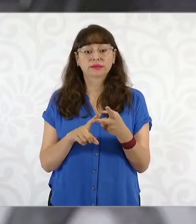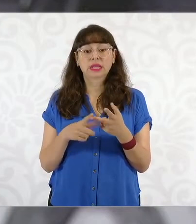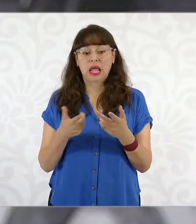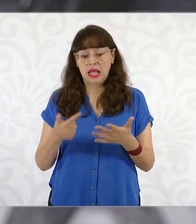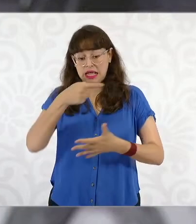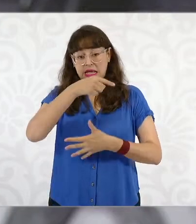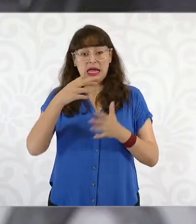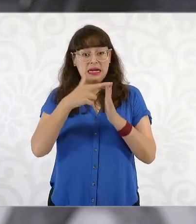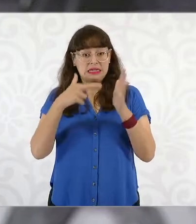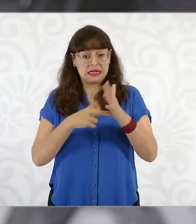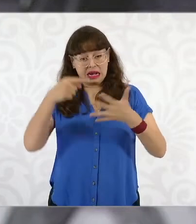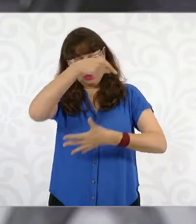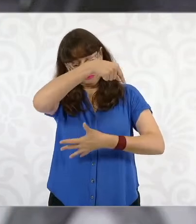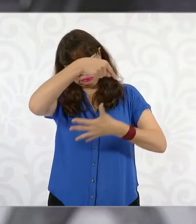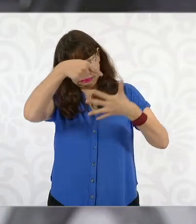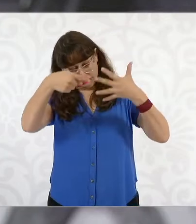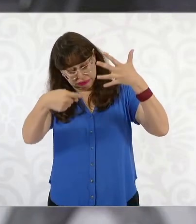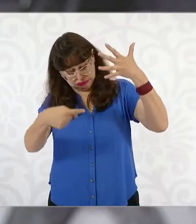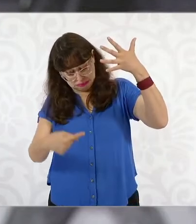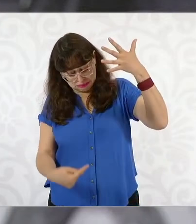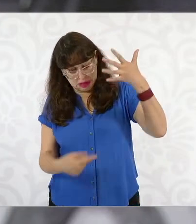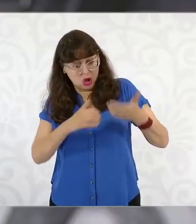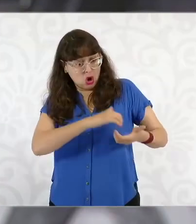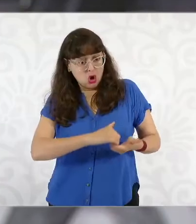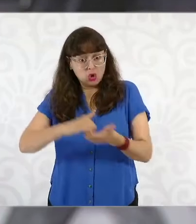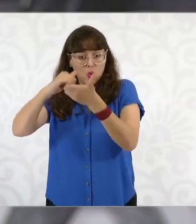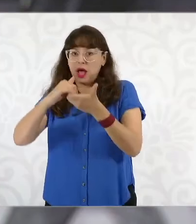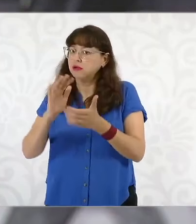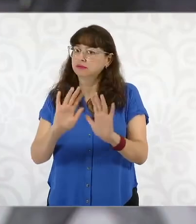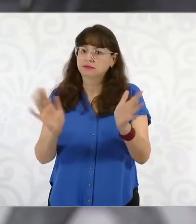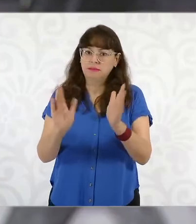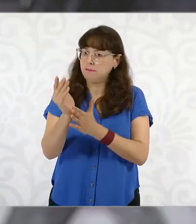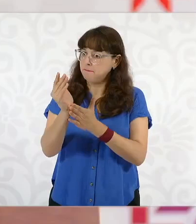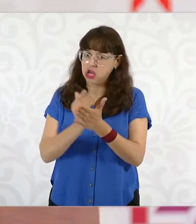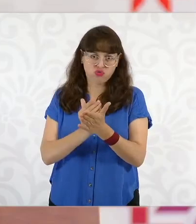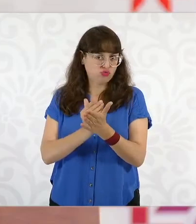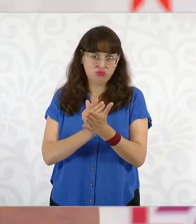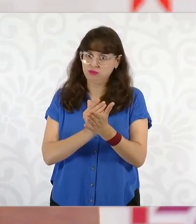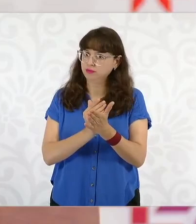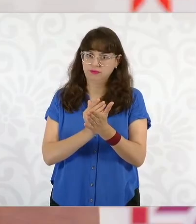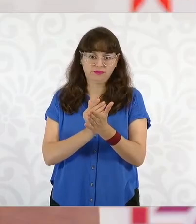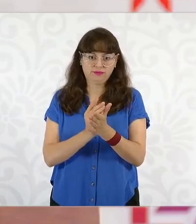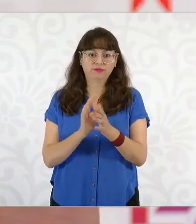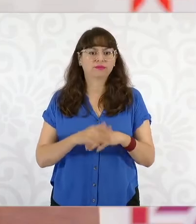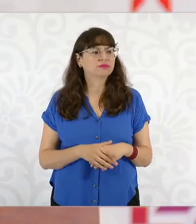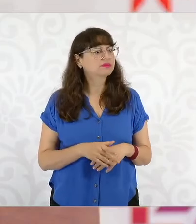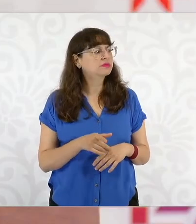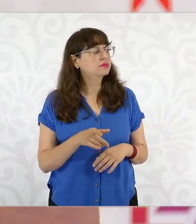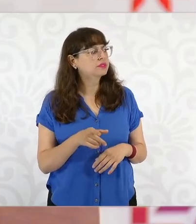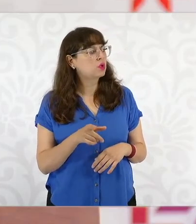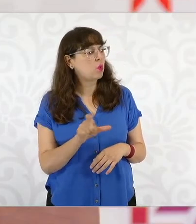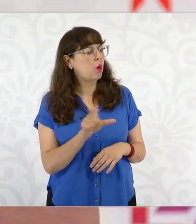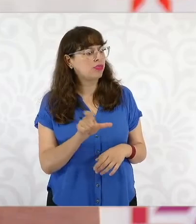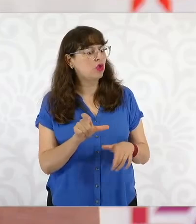infracciones en donde tiene que participar la grúa. A todos los transportistas, a ver si me localizas el día